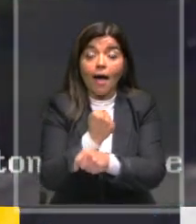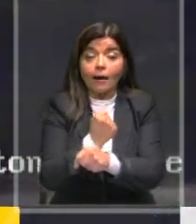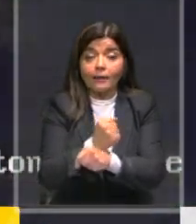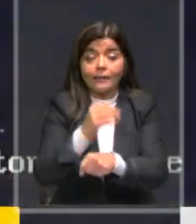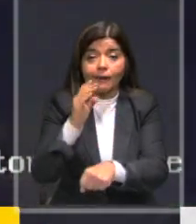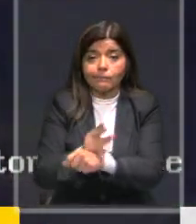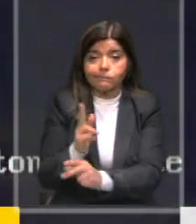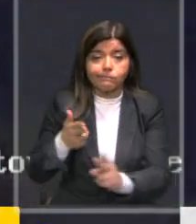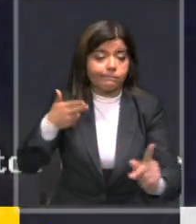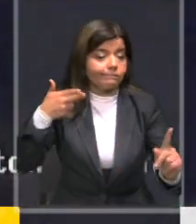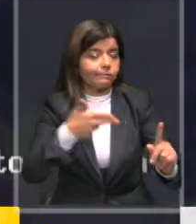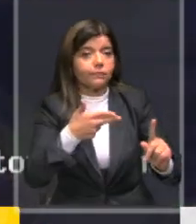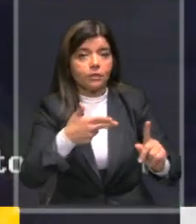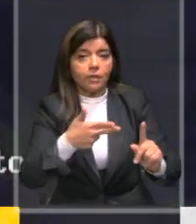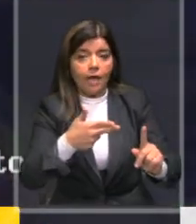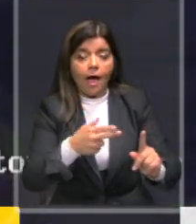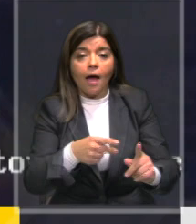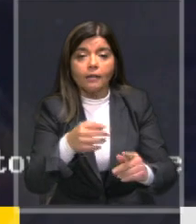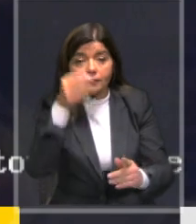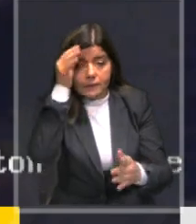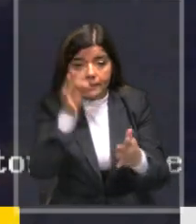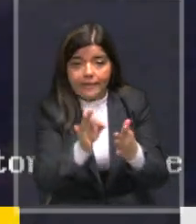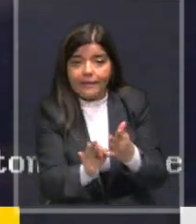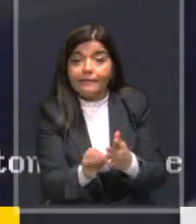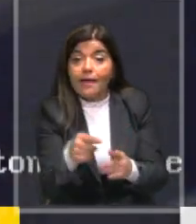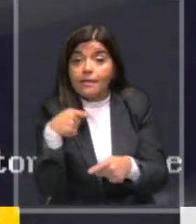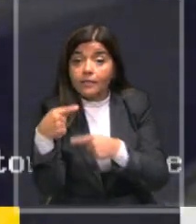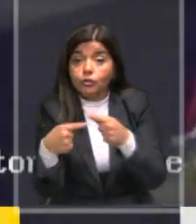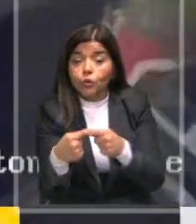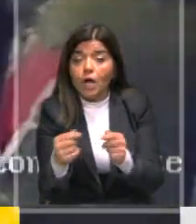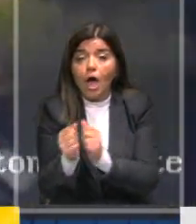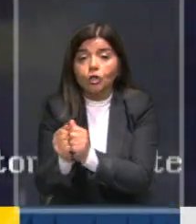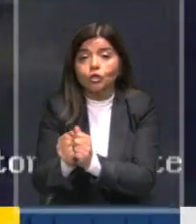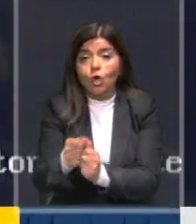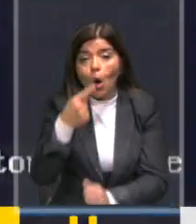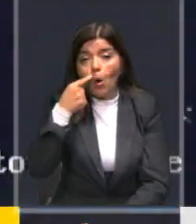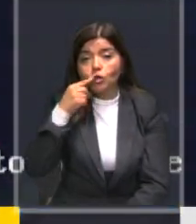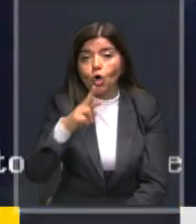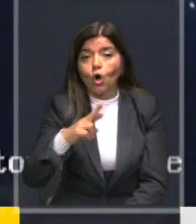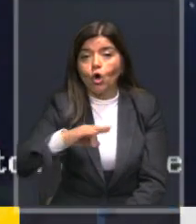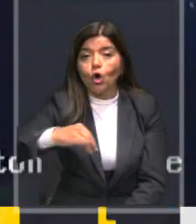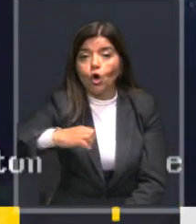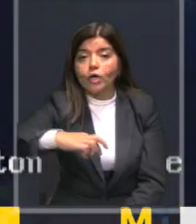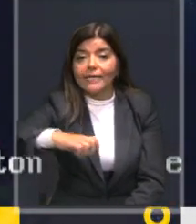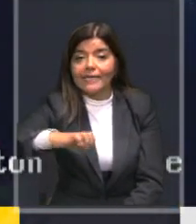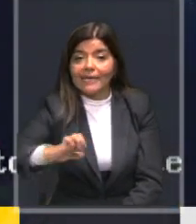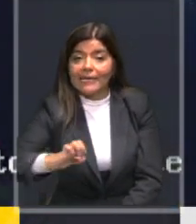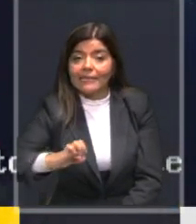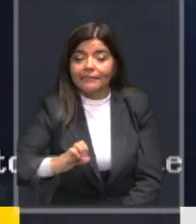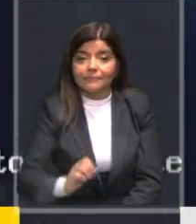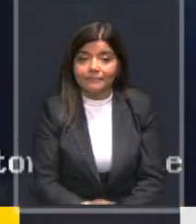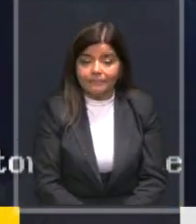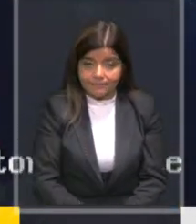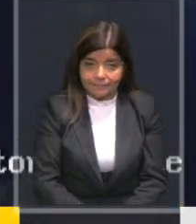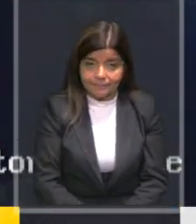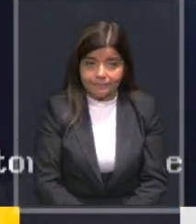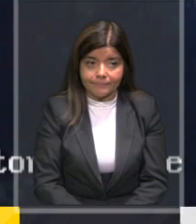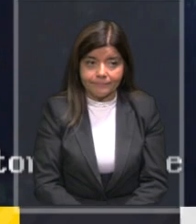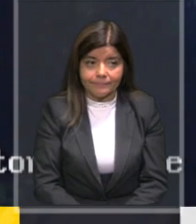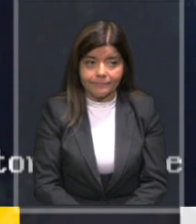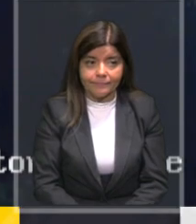contra el conductor. Los detalles y el desenlace de esta historia junto a Jorge Iturrieta en vivo a esta hora. Jorge.